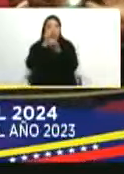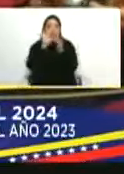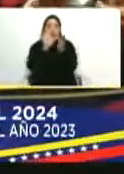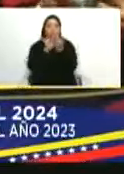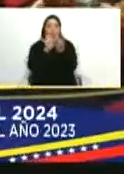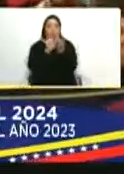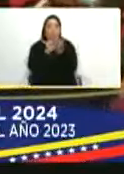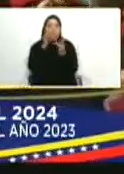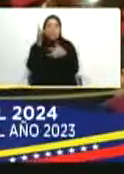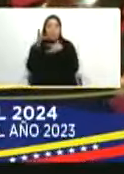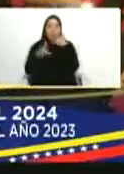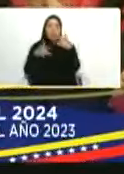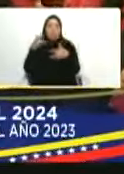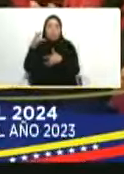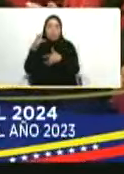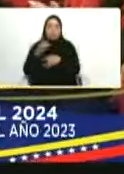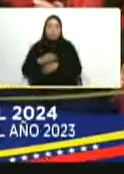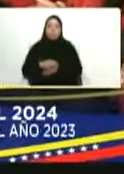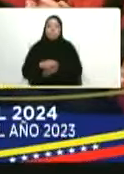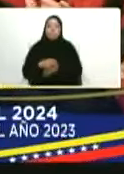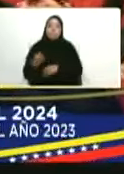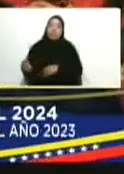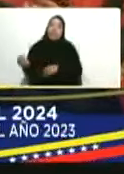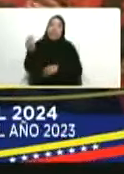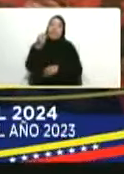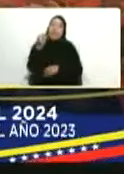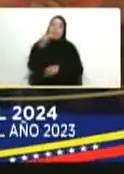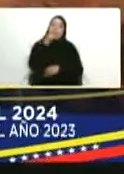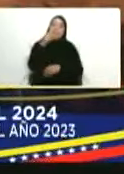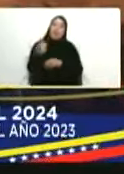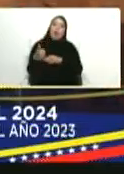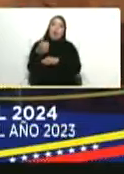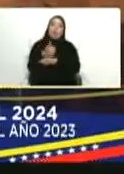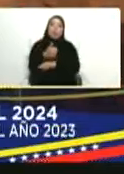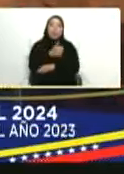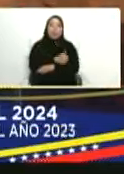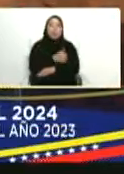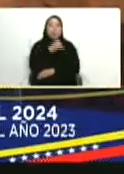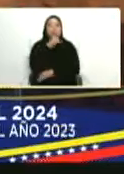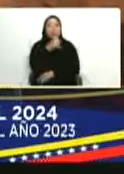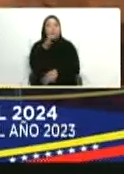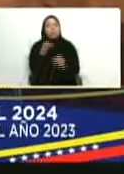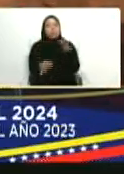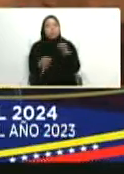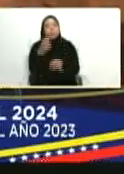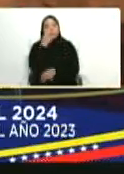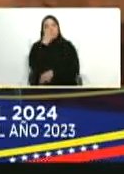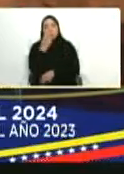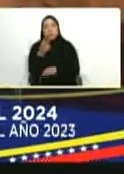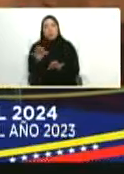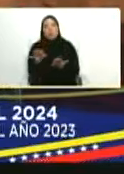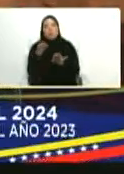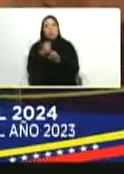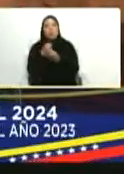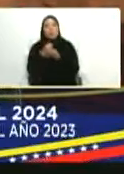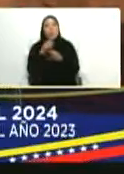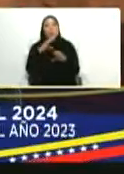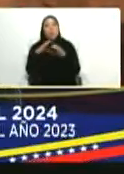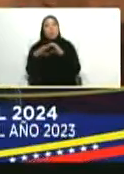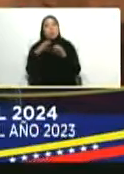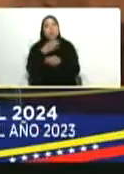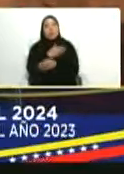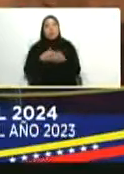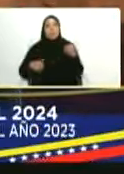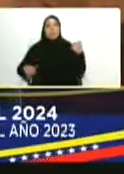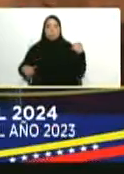conectados. Demás autoridades del Poder Judicial, distinguidos invitados especiales, medios de comunicación